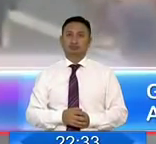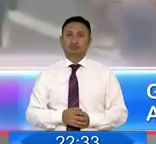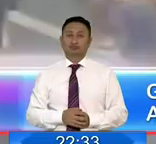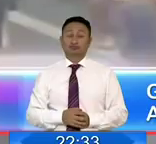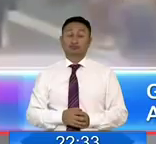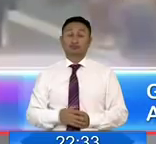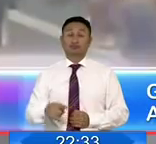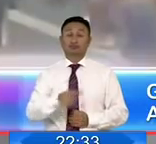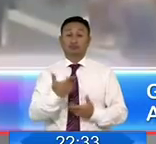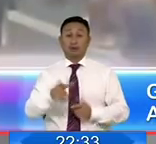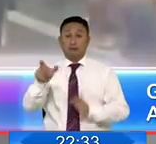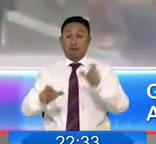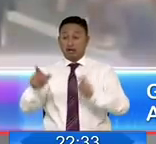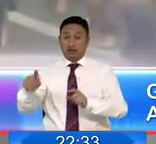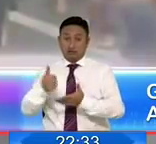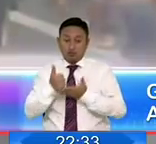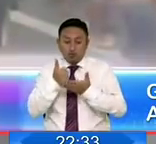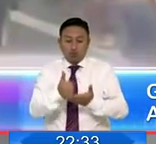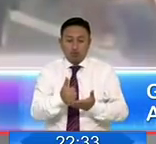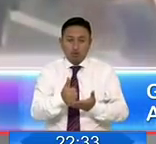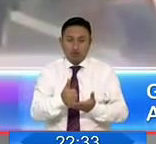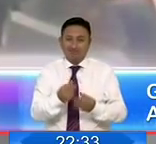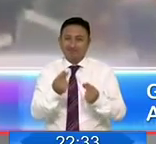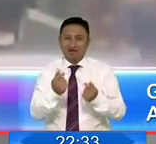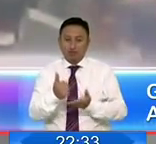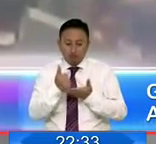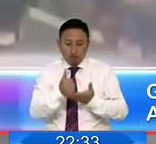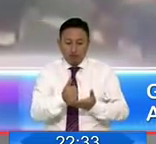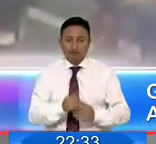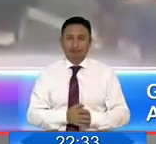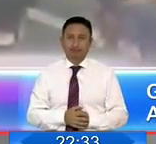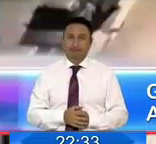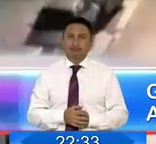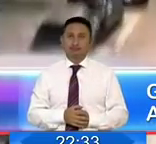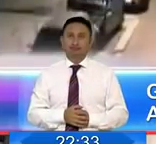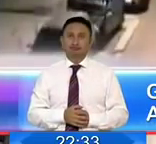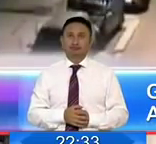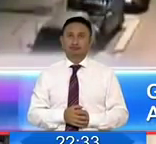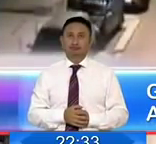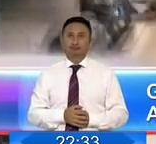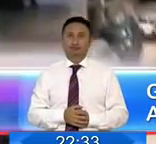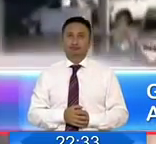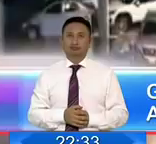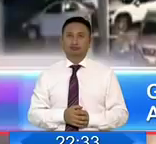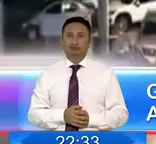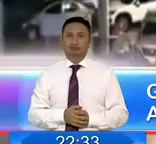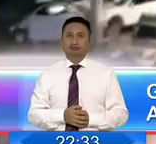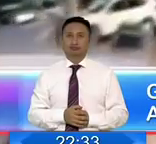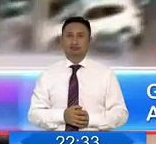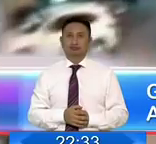Fueron ayudados por personas que en esos momentos se encontraban en la zona.